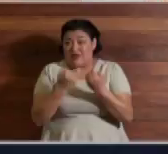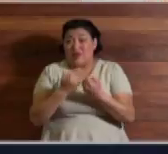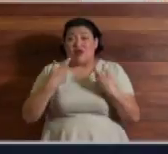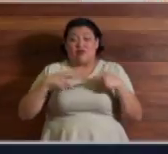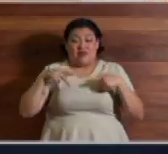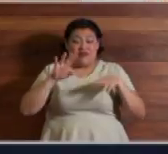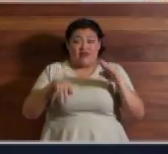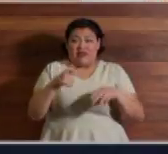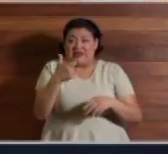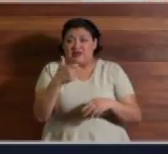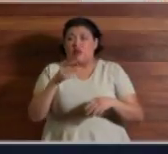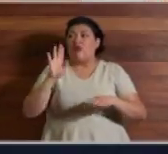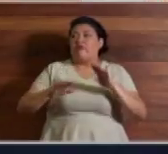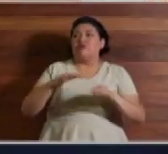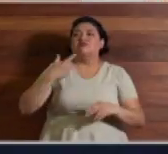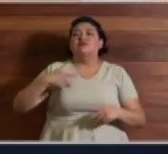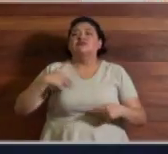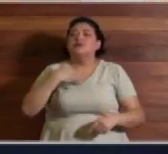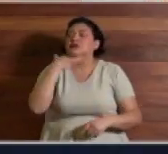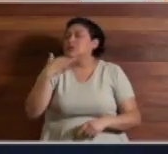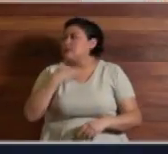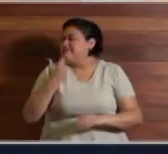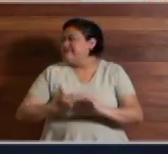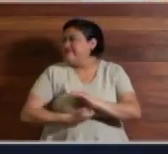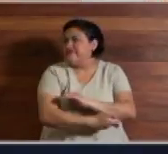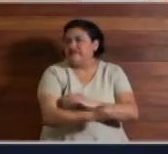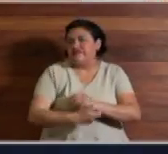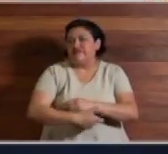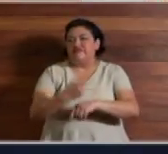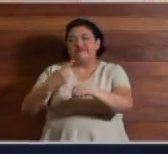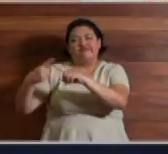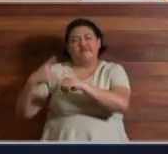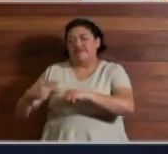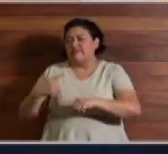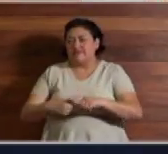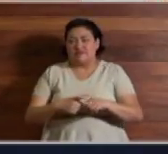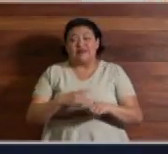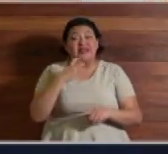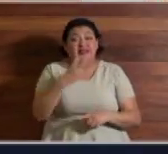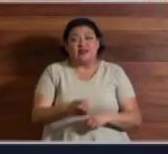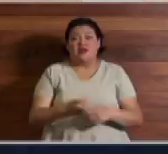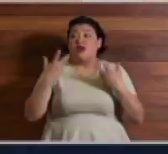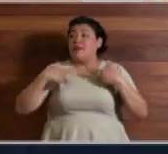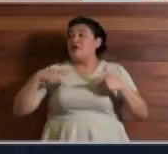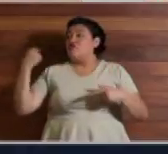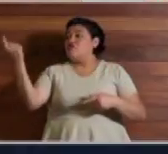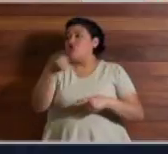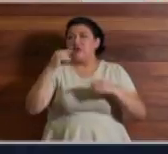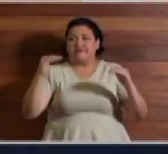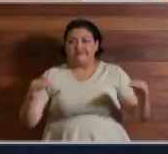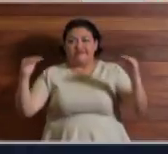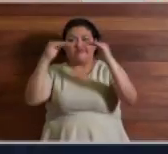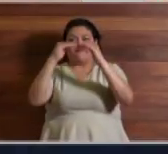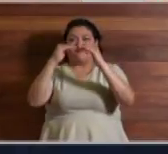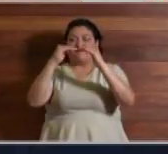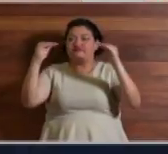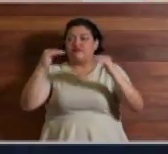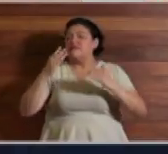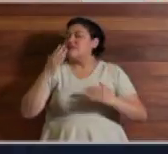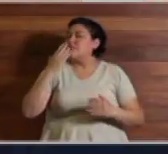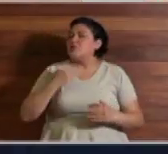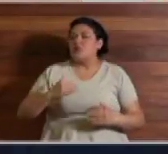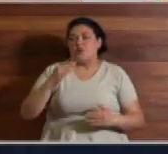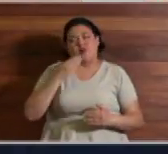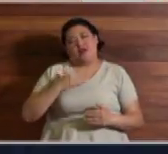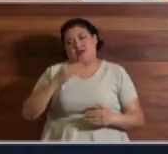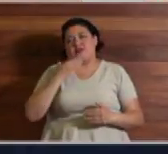de corrupción, a la situación social que se tenga. Una democracia erosionada que obviamente nos refleja este dato duro de que